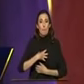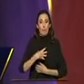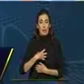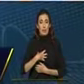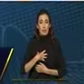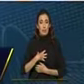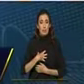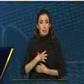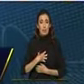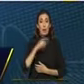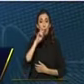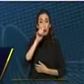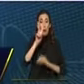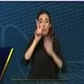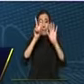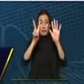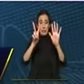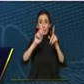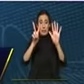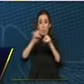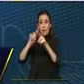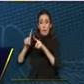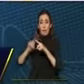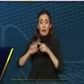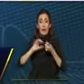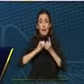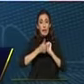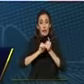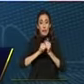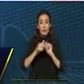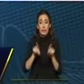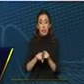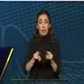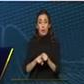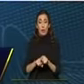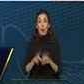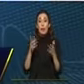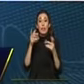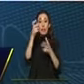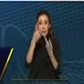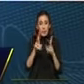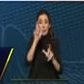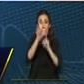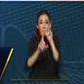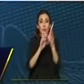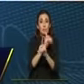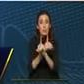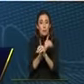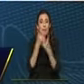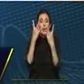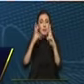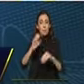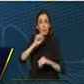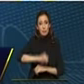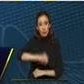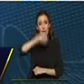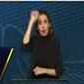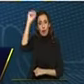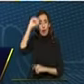en 27 disciplinas, incluidas las logradas por nuestros deportistas con discapacidad.